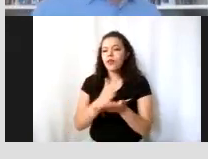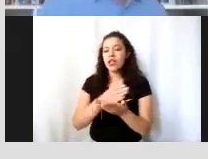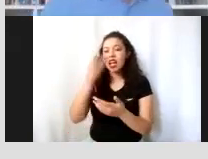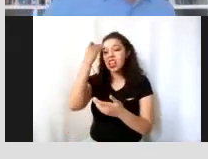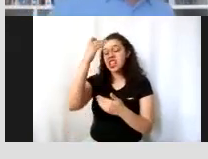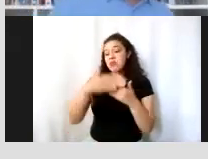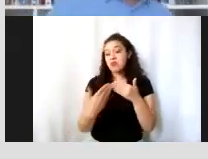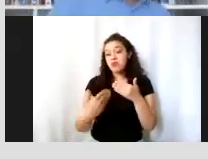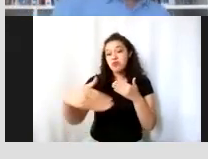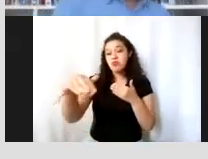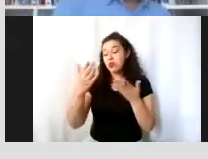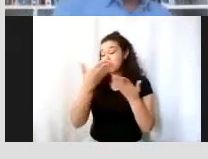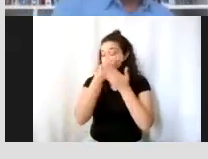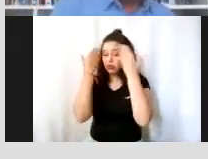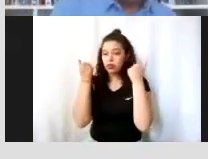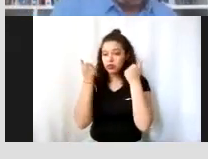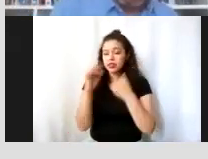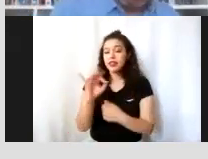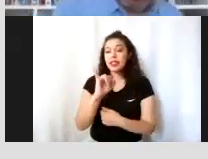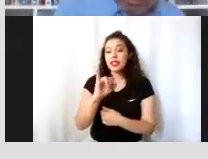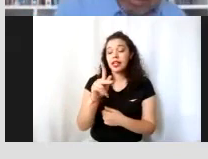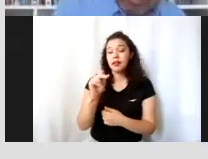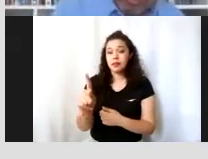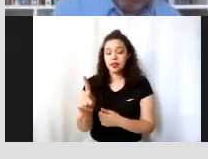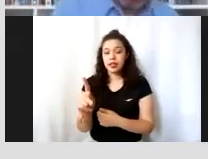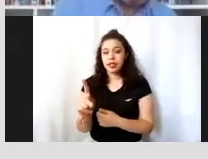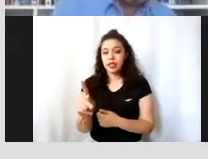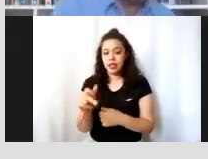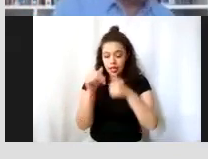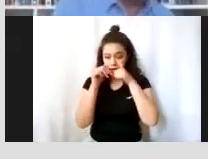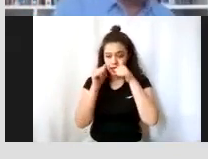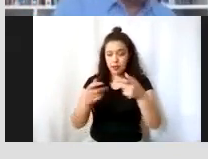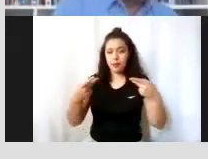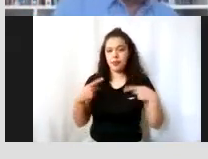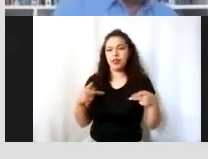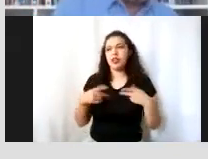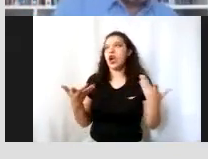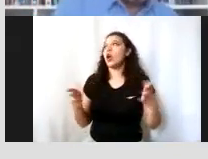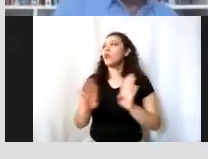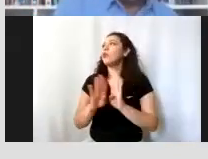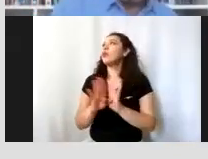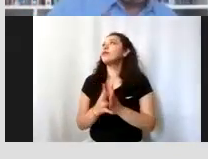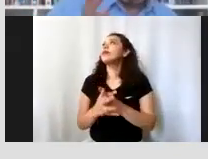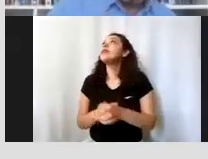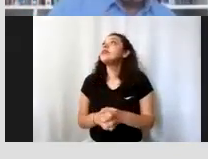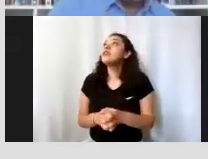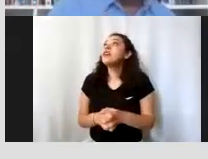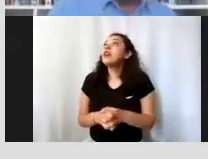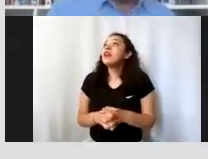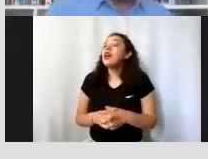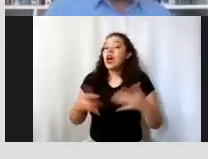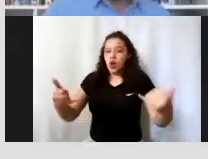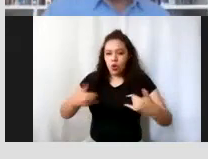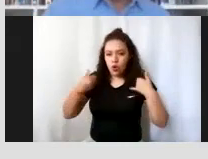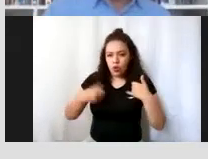ustedes en tu IAP dan asistencia a personas, digamos, solamente jóvenes,